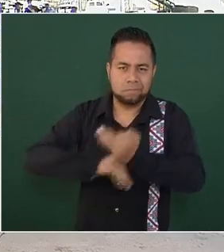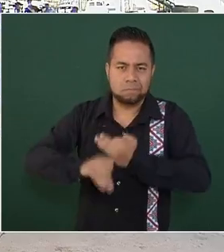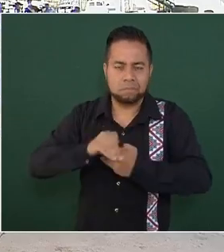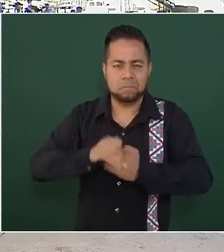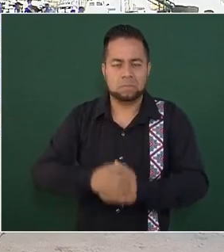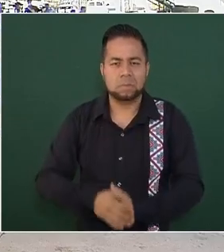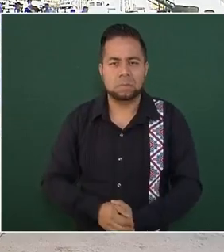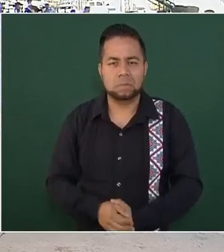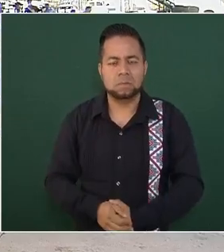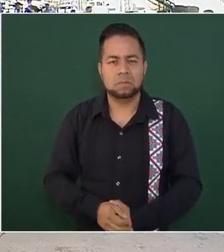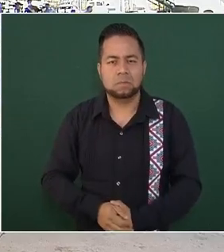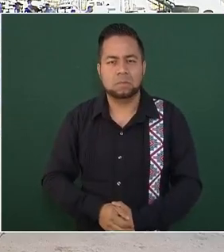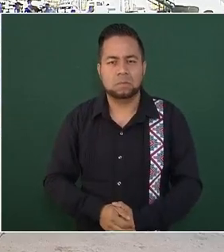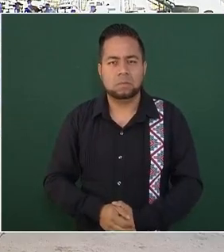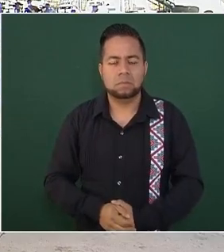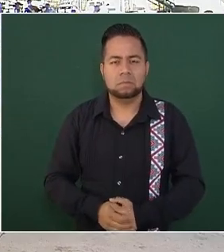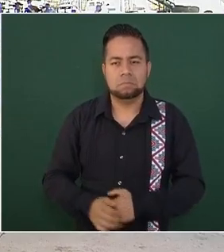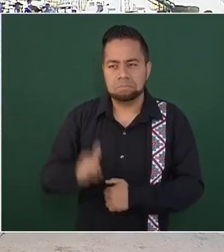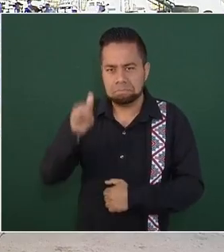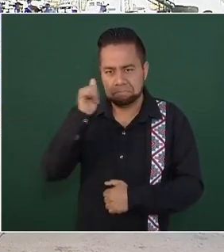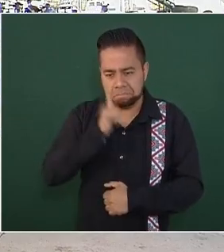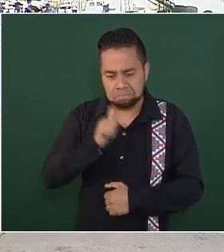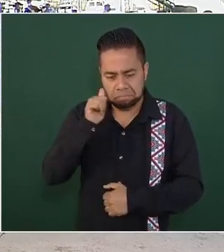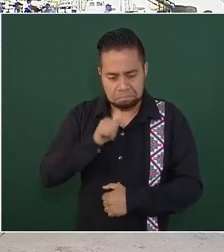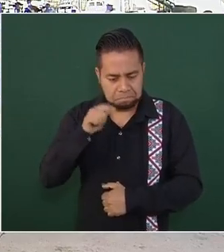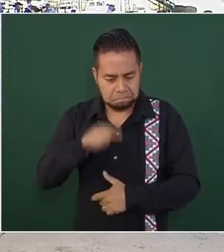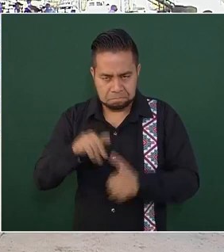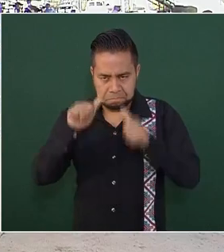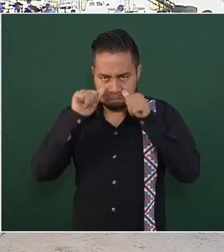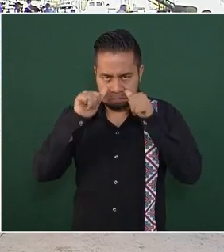que siempre se esté atendiendo eso